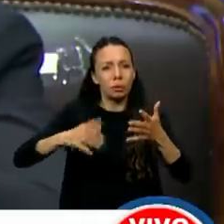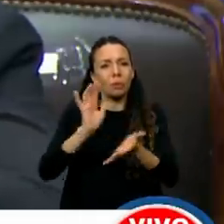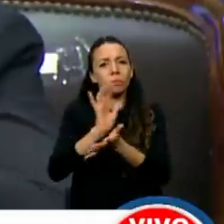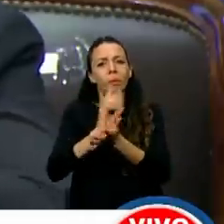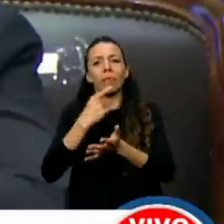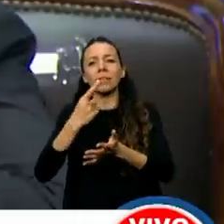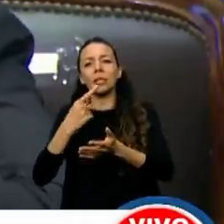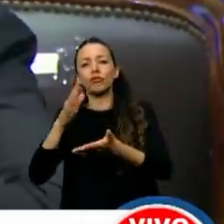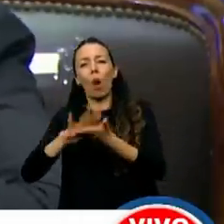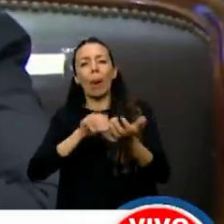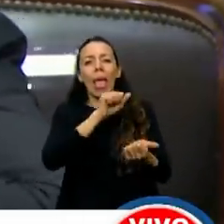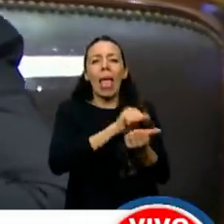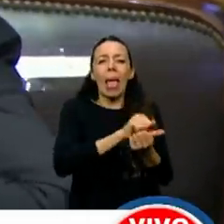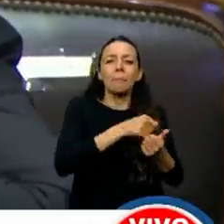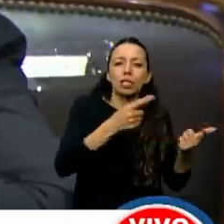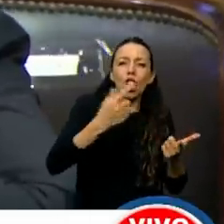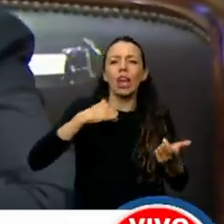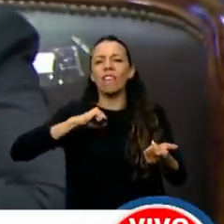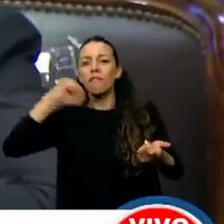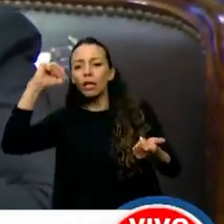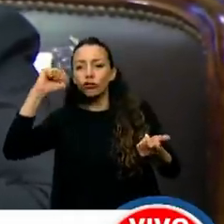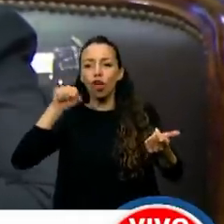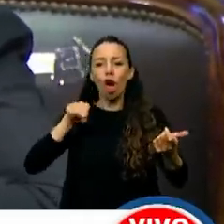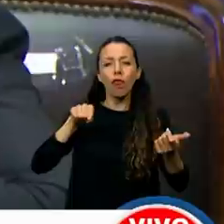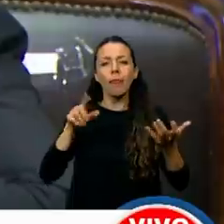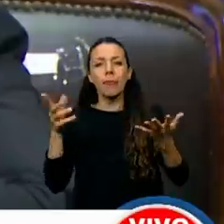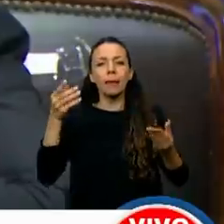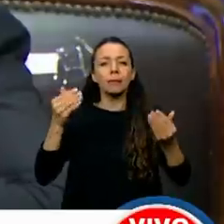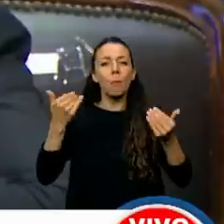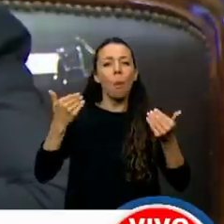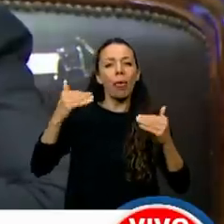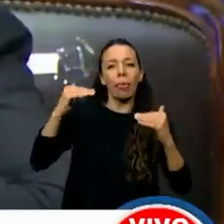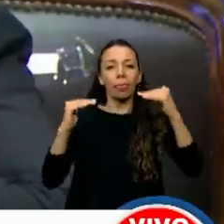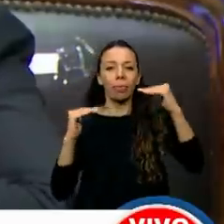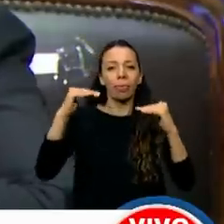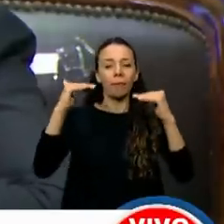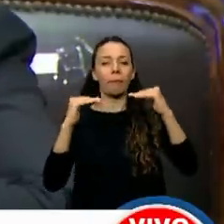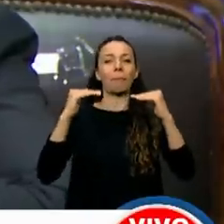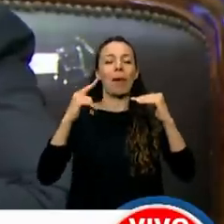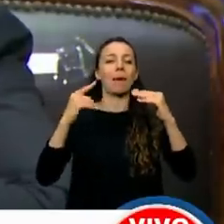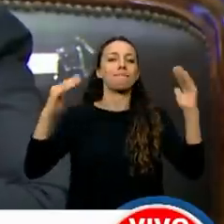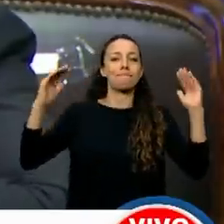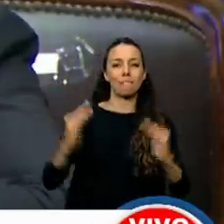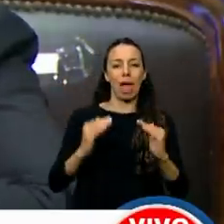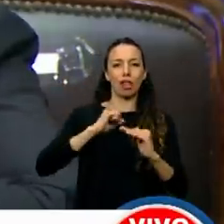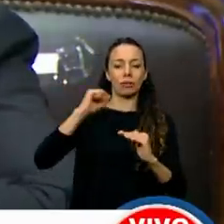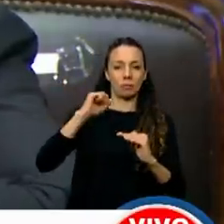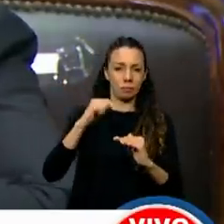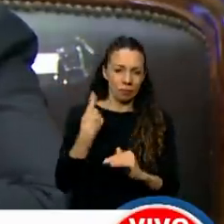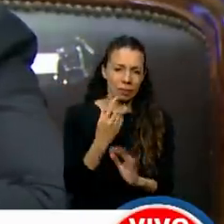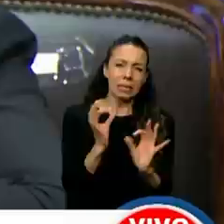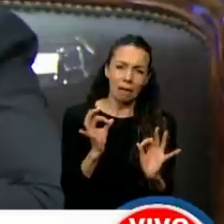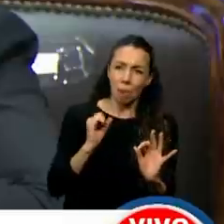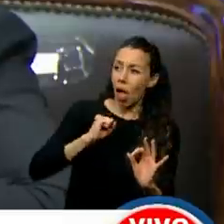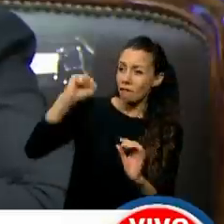como variables que nos pueden ayudar en este camino cuando todos sabemos que la inflación nos hace un poquito más pobres cada